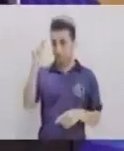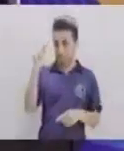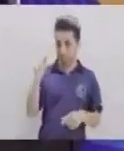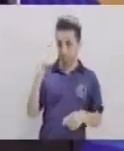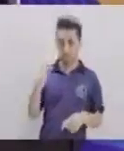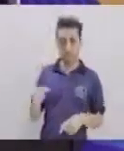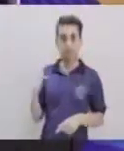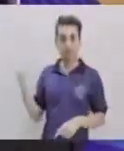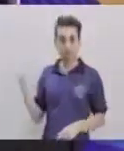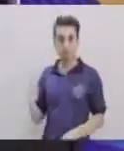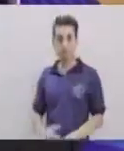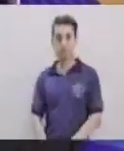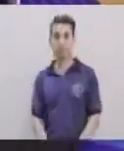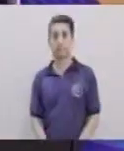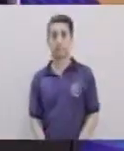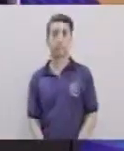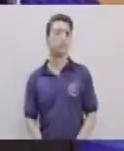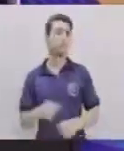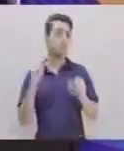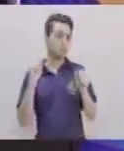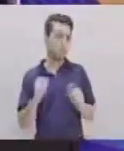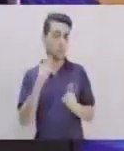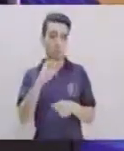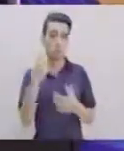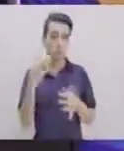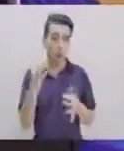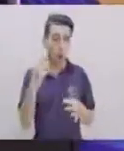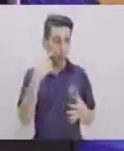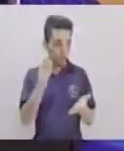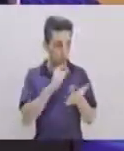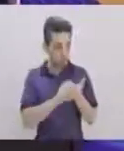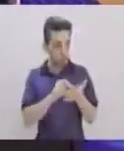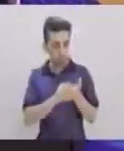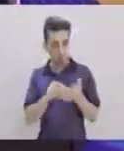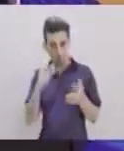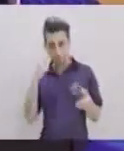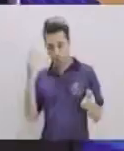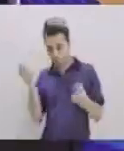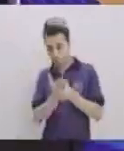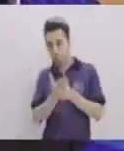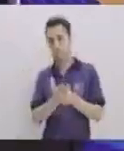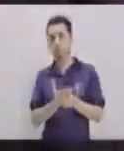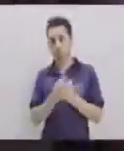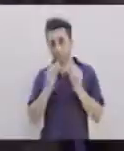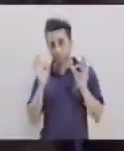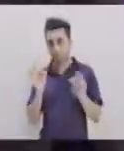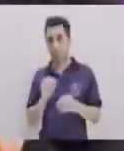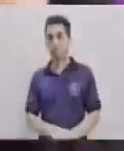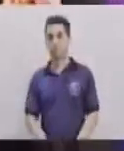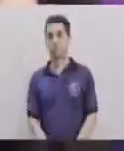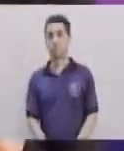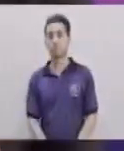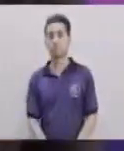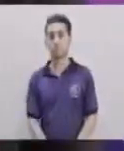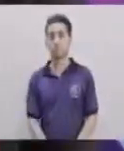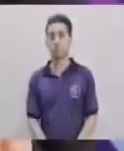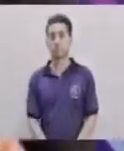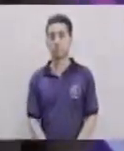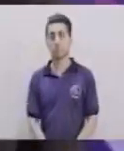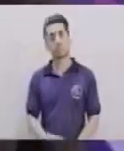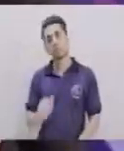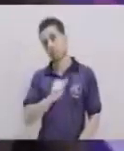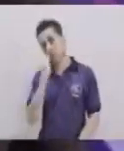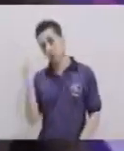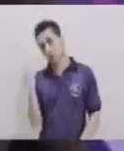¿Lo anotaste? ¿O lo puedes anotar en tu hoja para colocarlo en el portafolio? Muy bien. Ahora te voy a